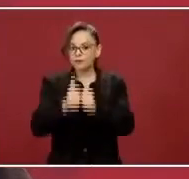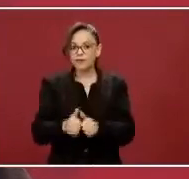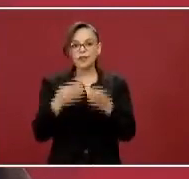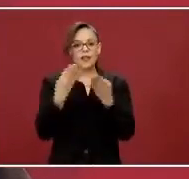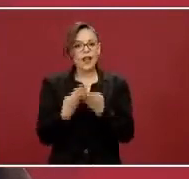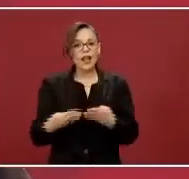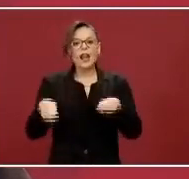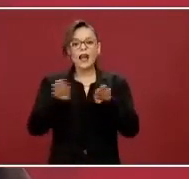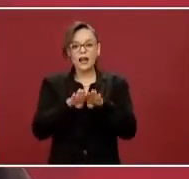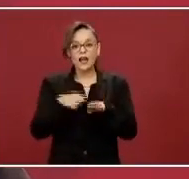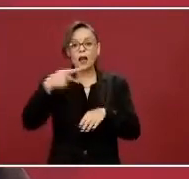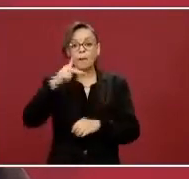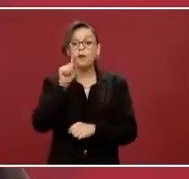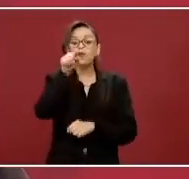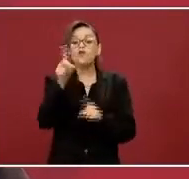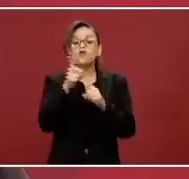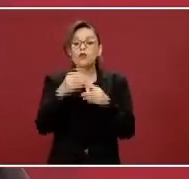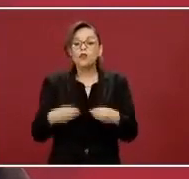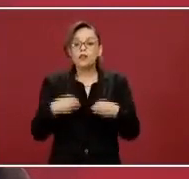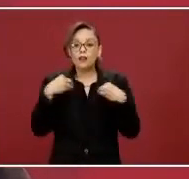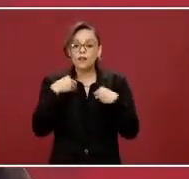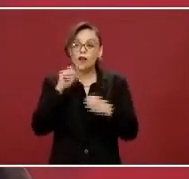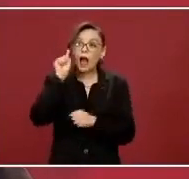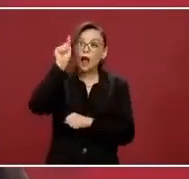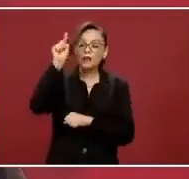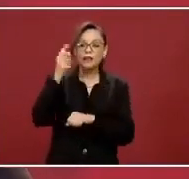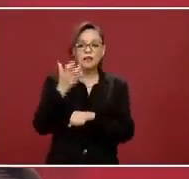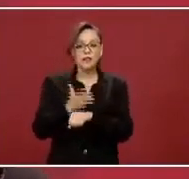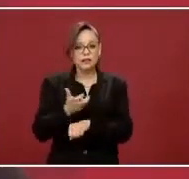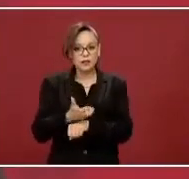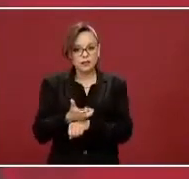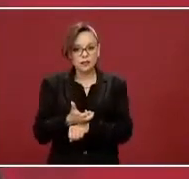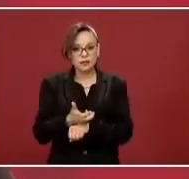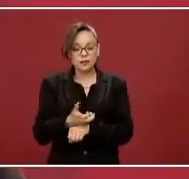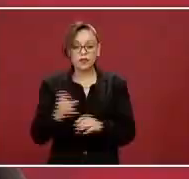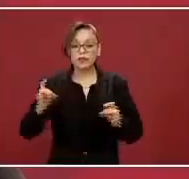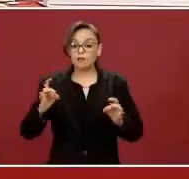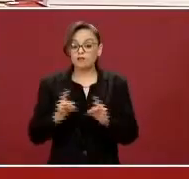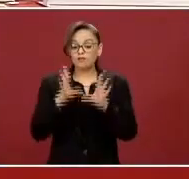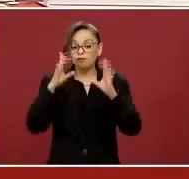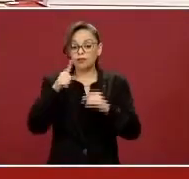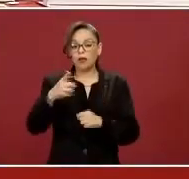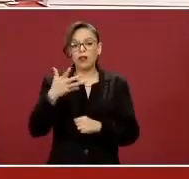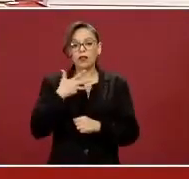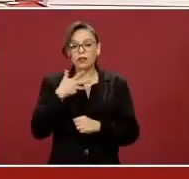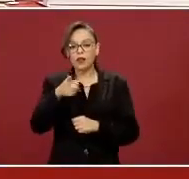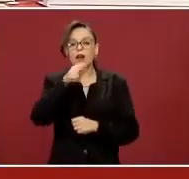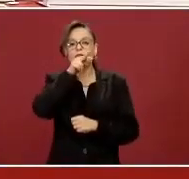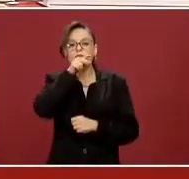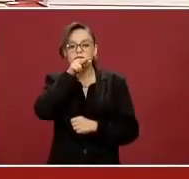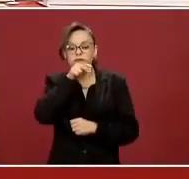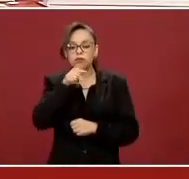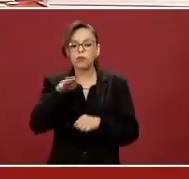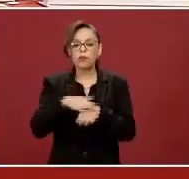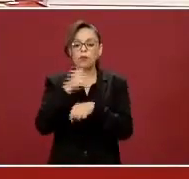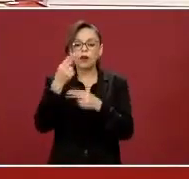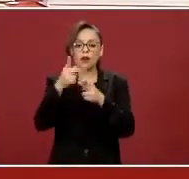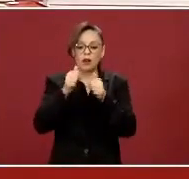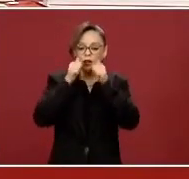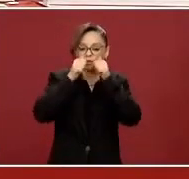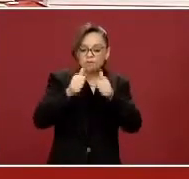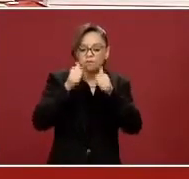Unidos, a menos que sea indispensable porque tiene una preocupación de asistir a un familiar o tiene